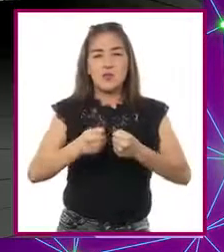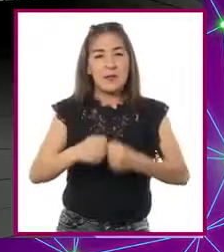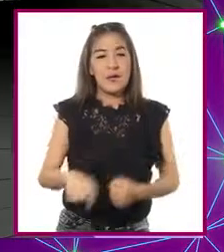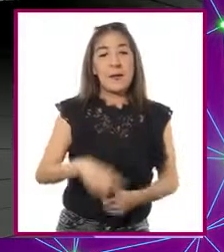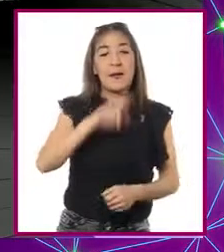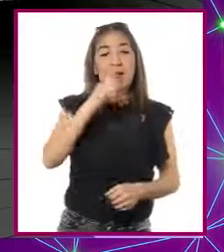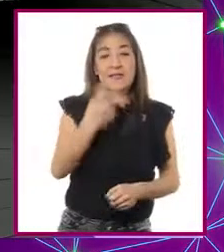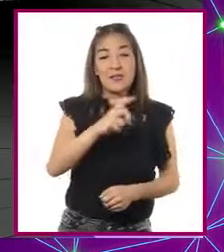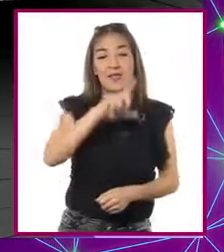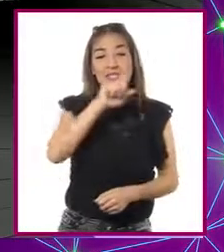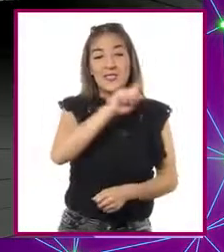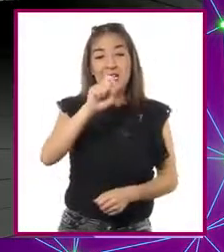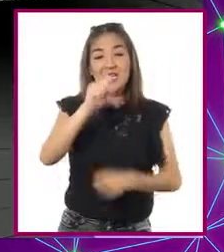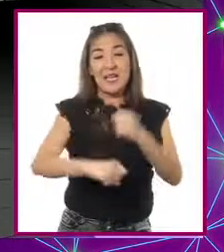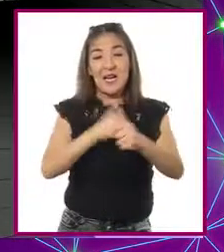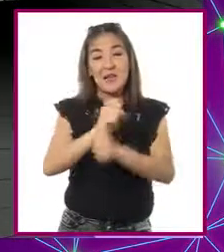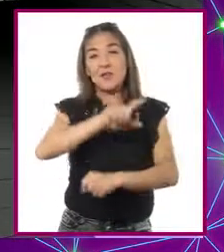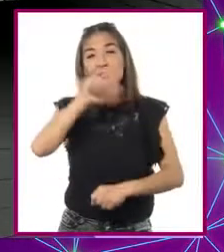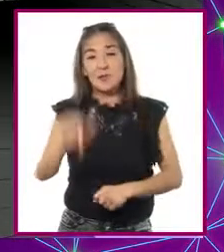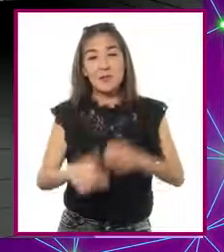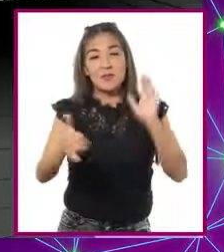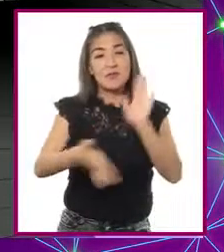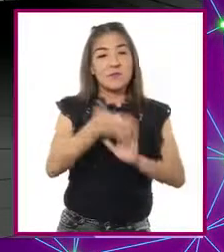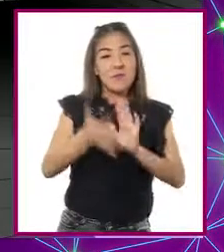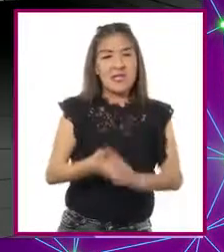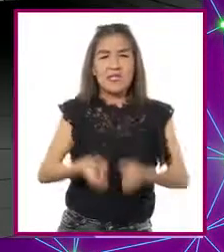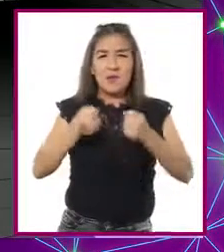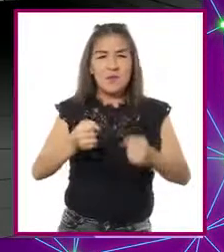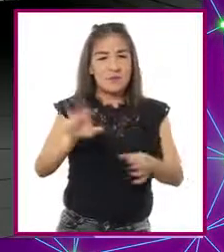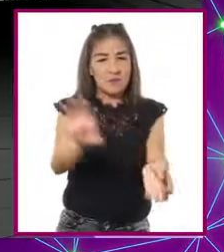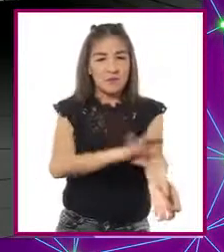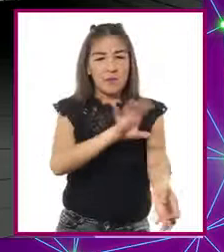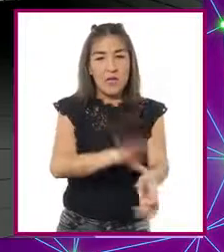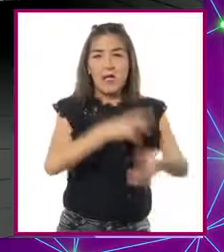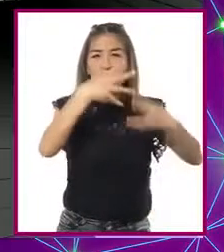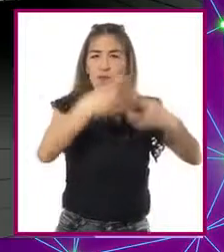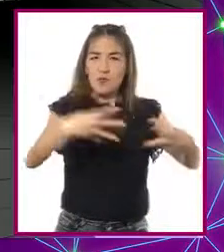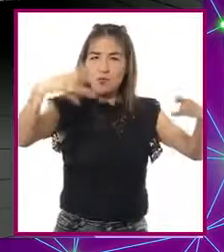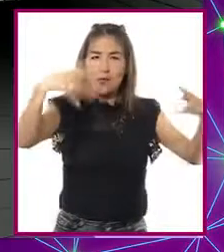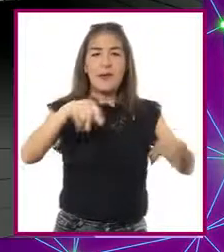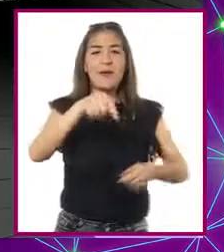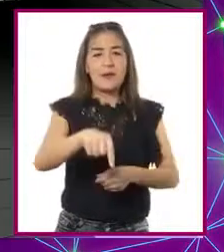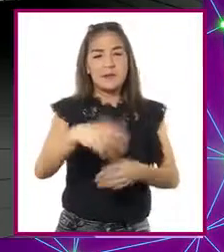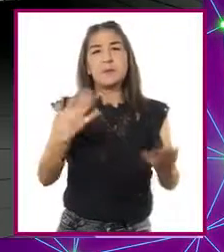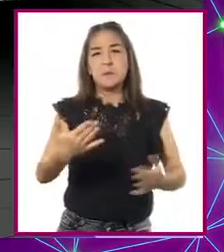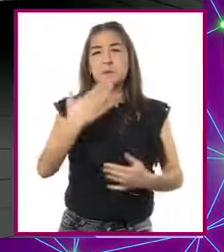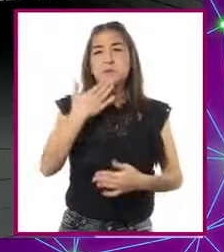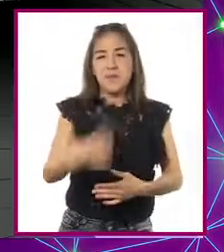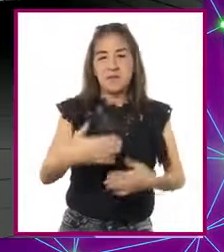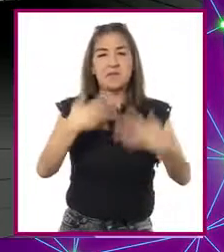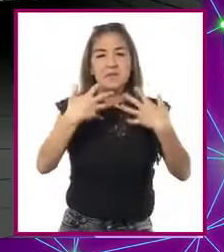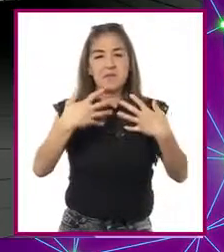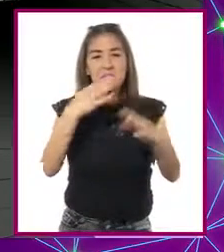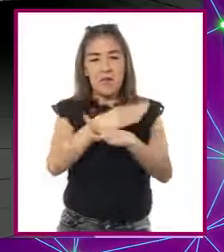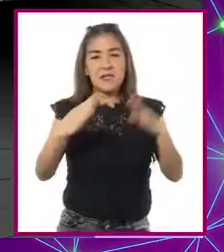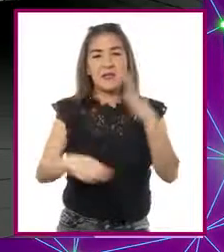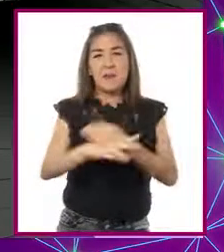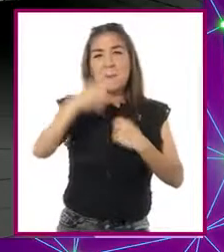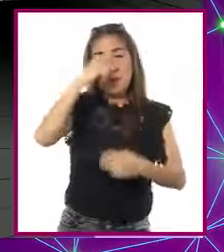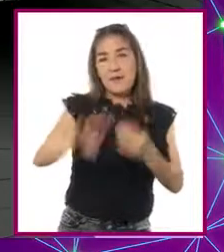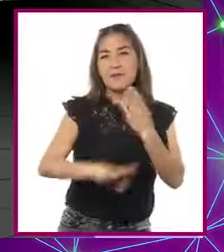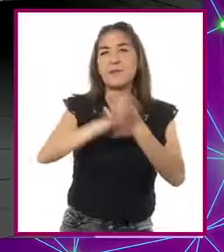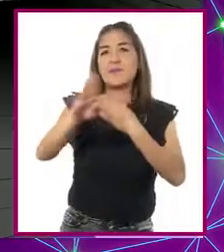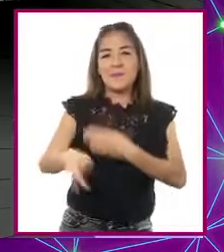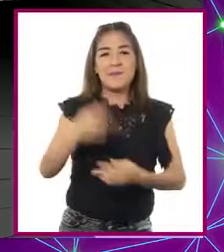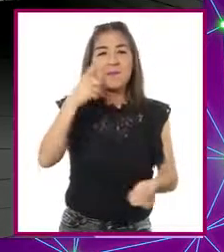cuando el puente se rehabilitó totalmente, el cable galvanizado se encontraba en excelentes condiciones, pues se había evitado en